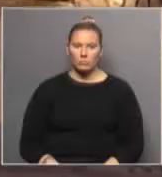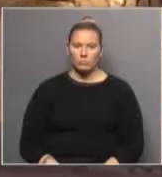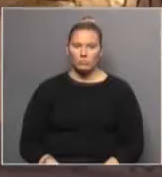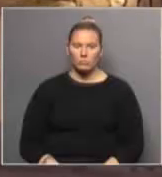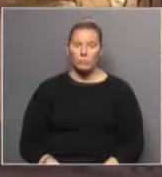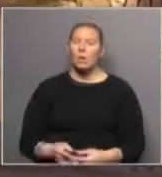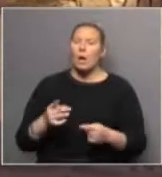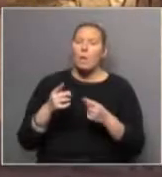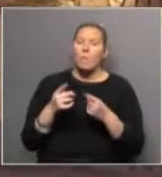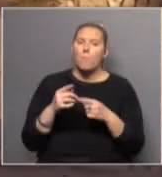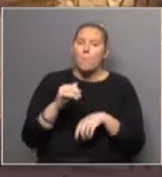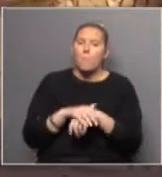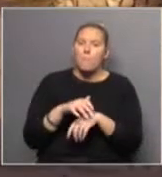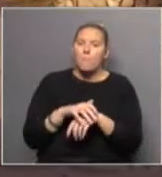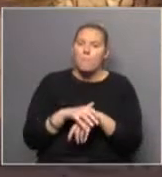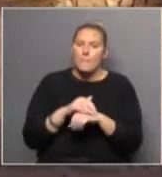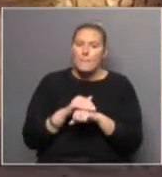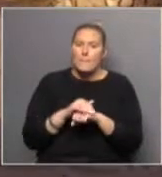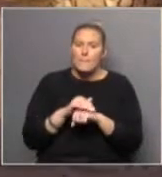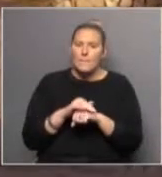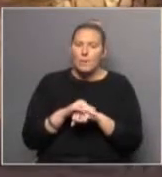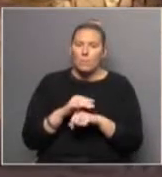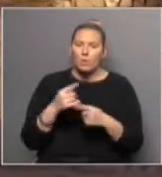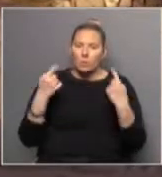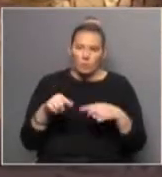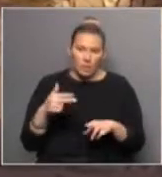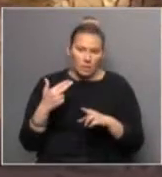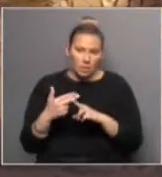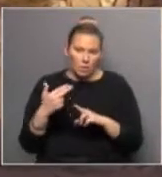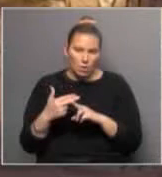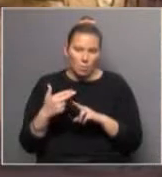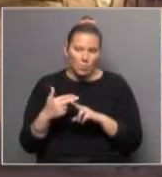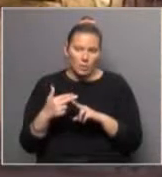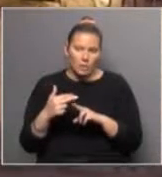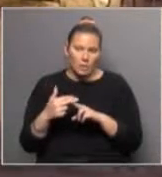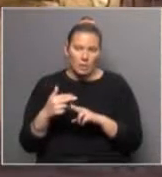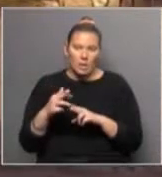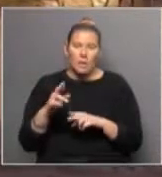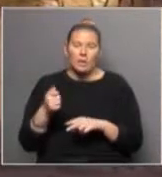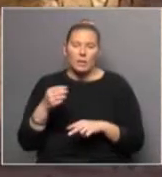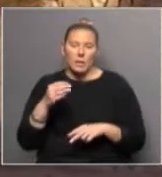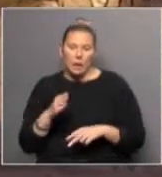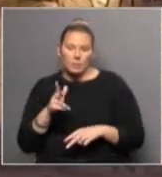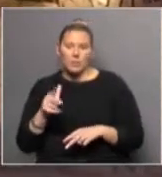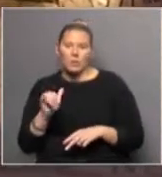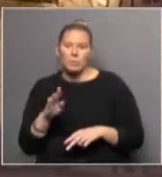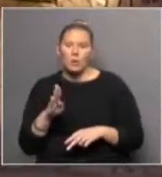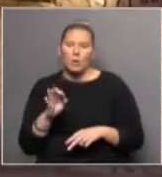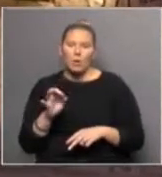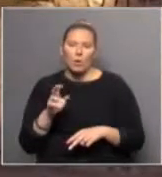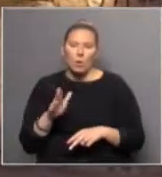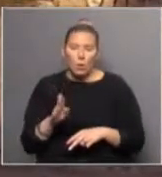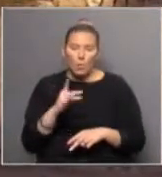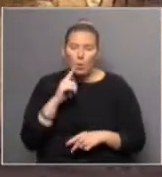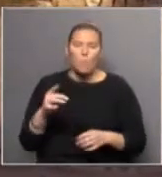vos pisas... Como que hay un gran momento de... con distintos nombres, el rapeo, ¿no? El freestyle, hip hop, etcétera, como la